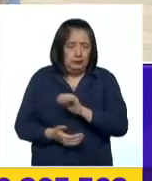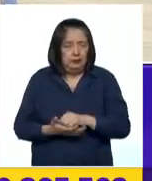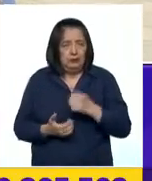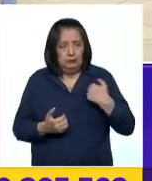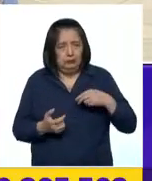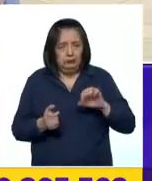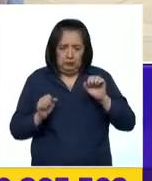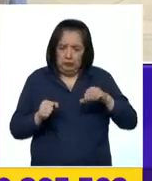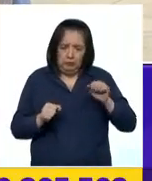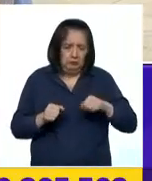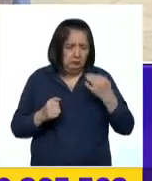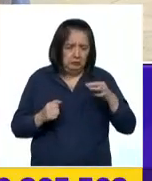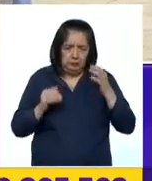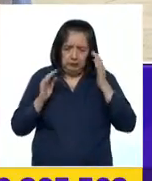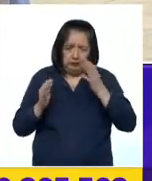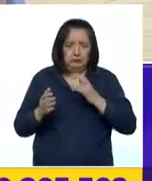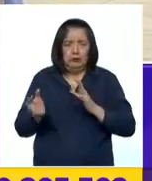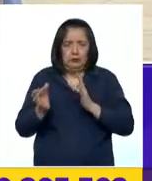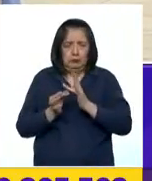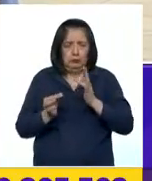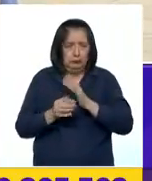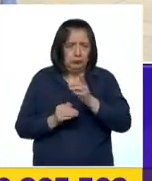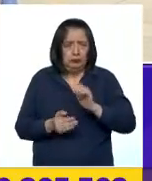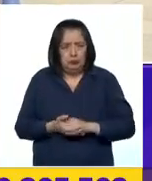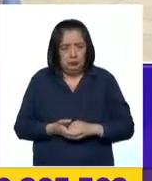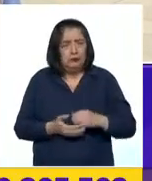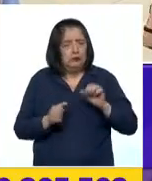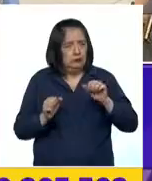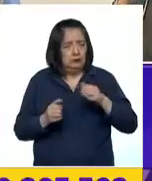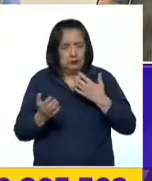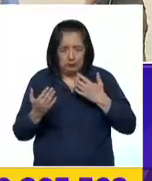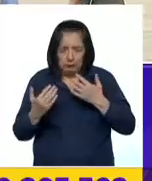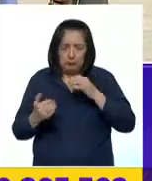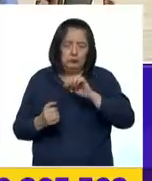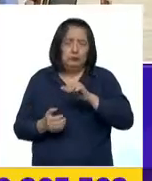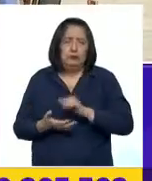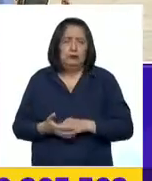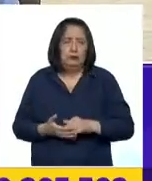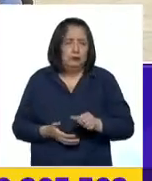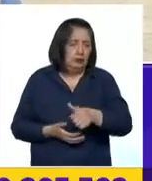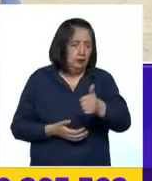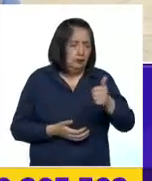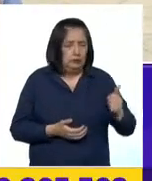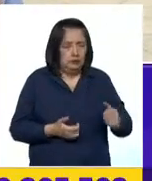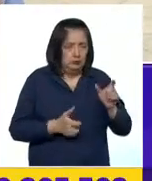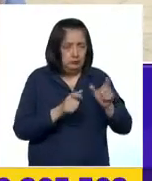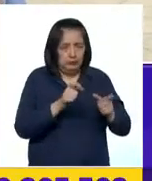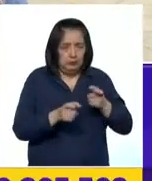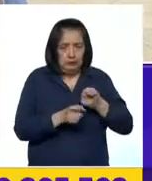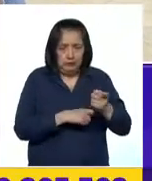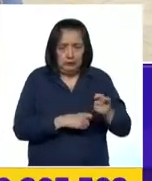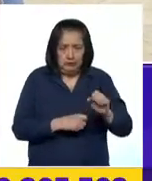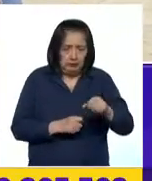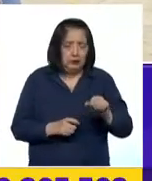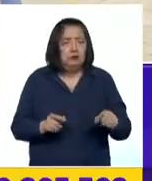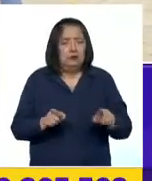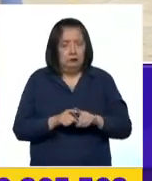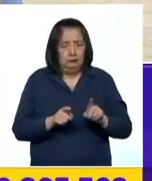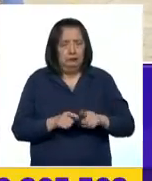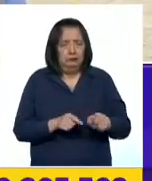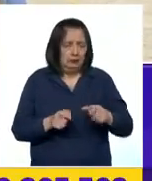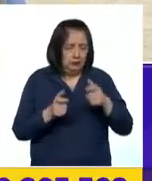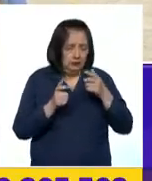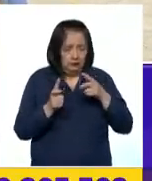en coordinación constante con la esposa de la persona grave, estamos detrás de las personas que también han